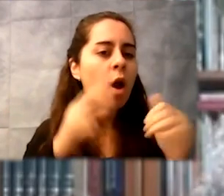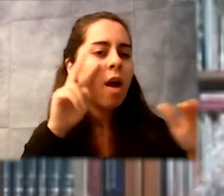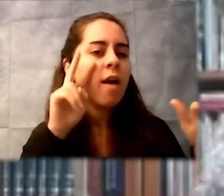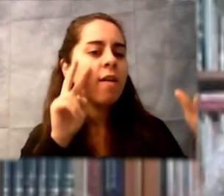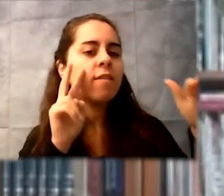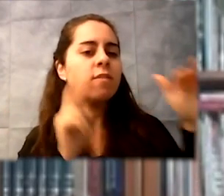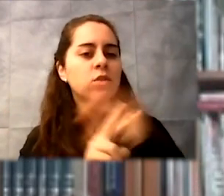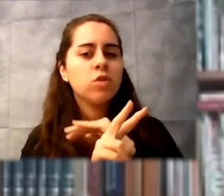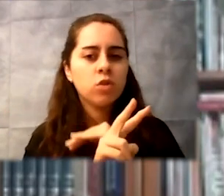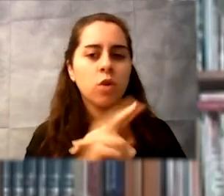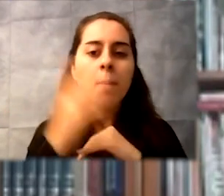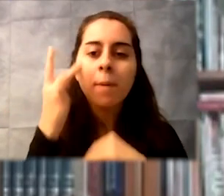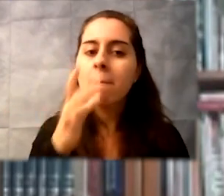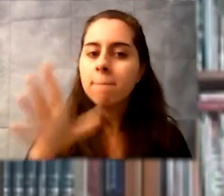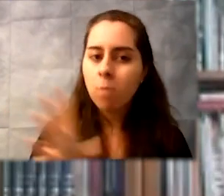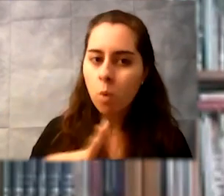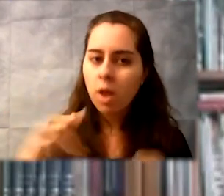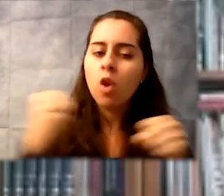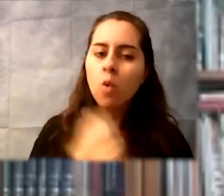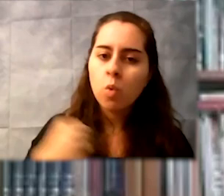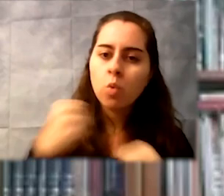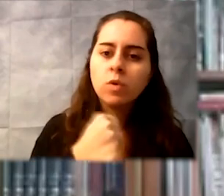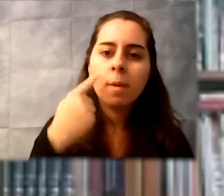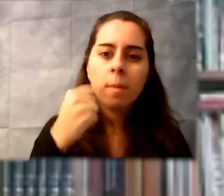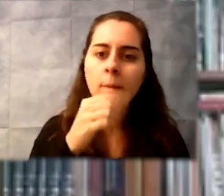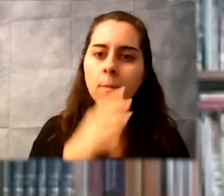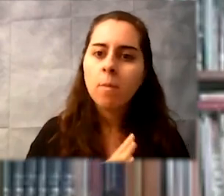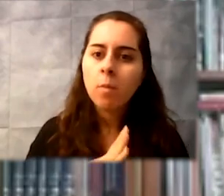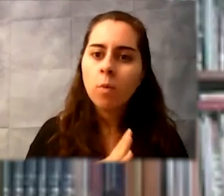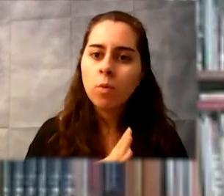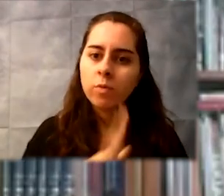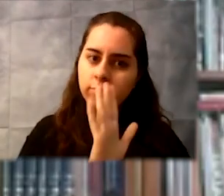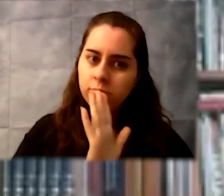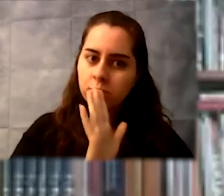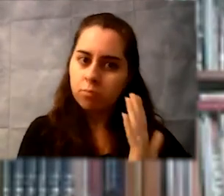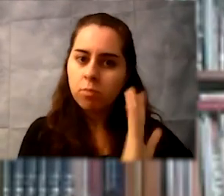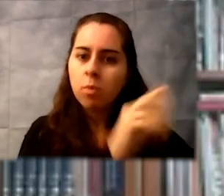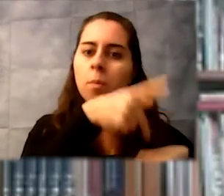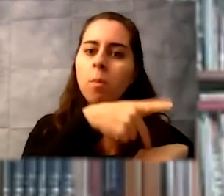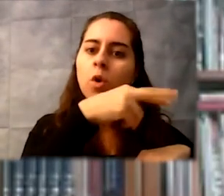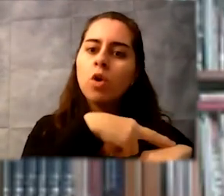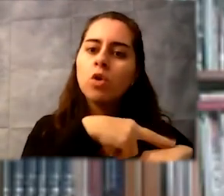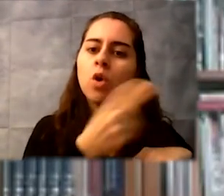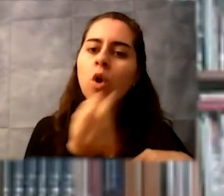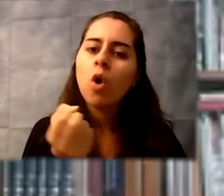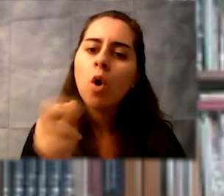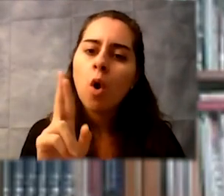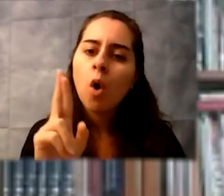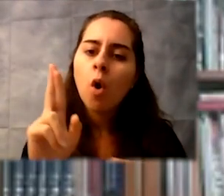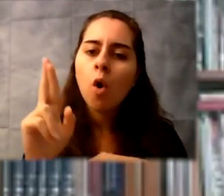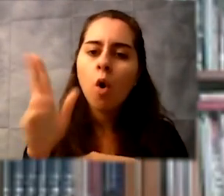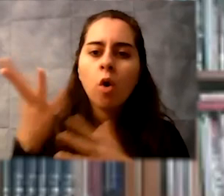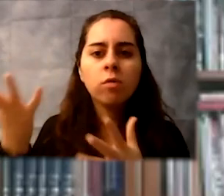lucha por los derechos de las mujeres, era algo puertorriqueño, o era algo que estaba impuesto